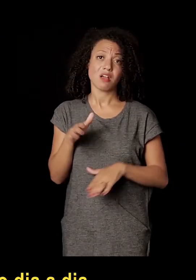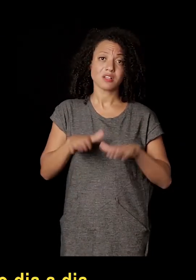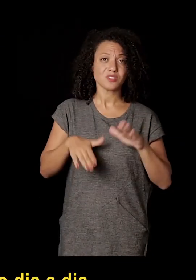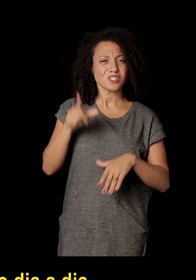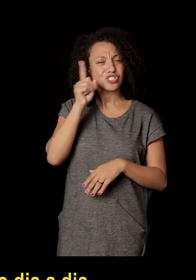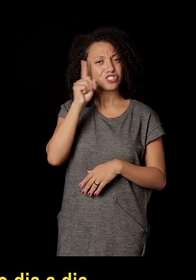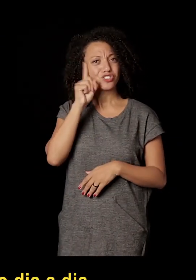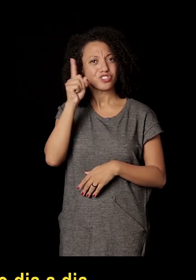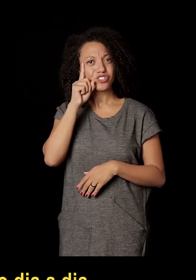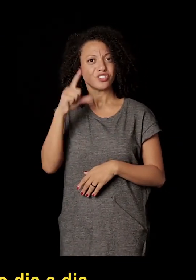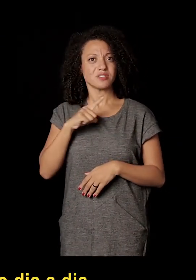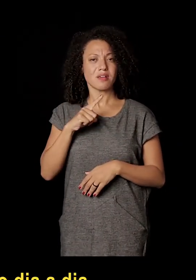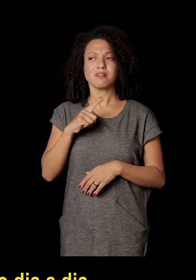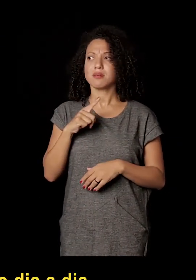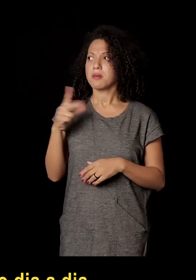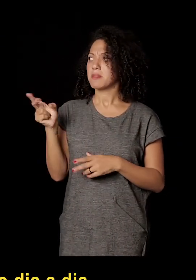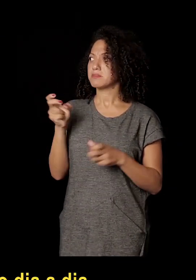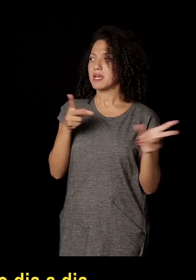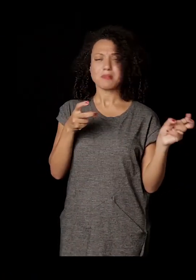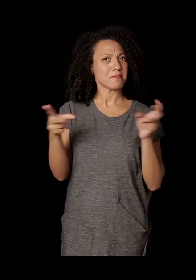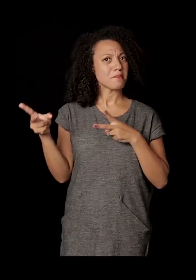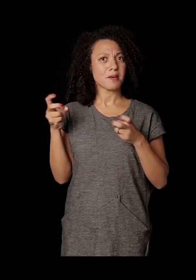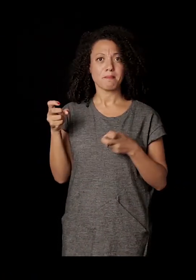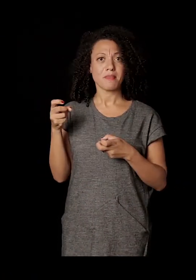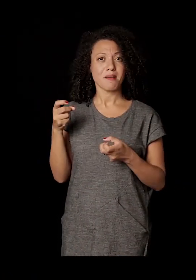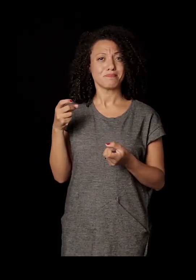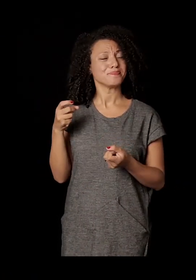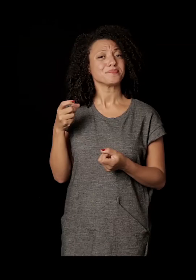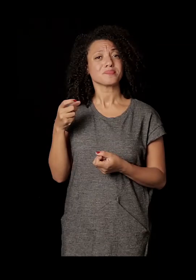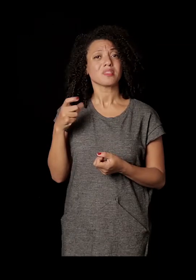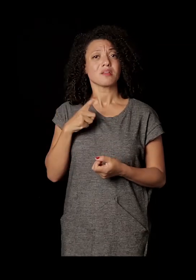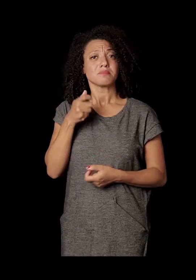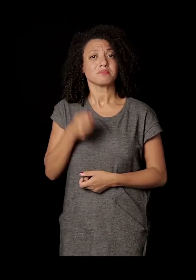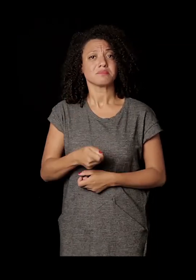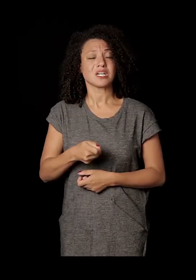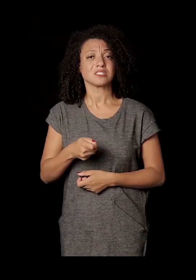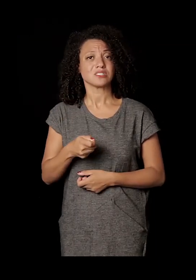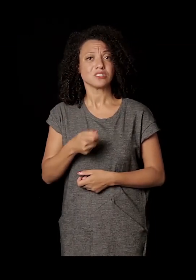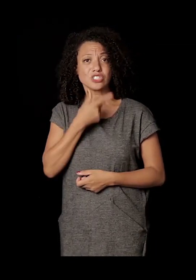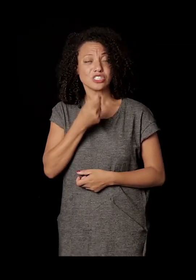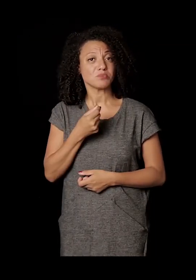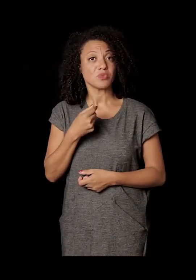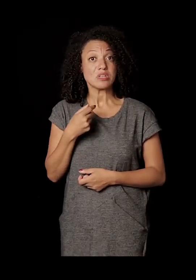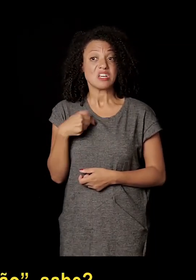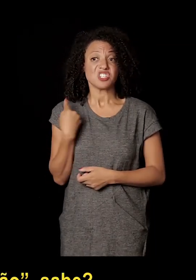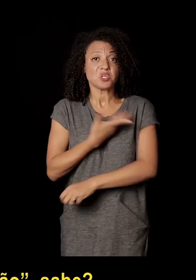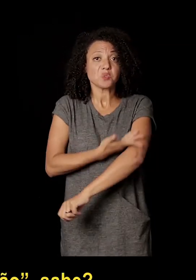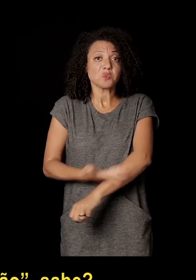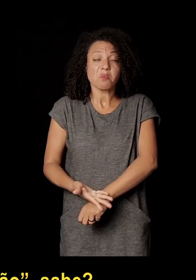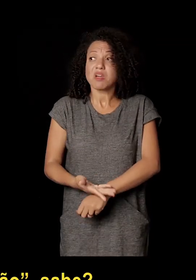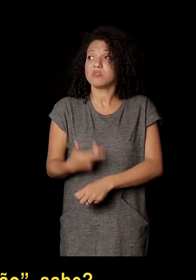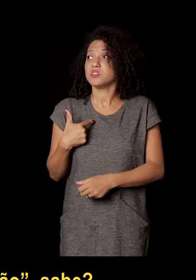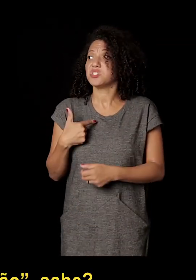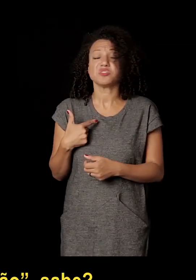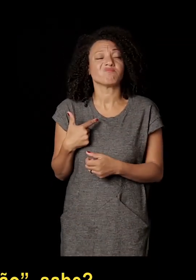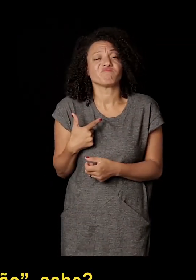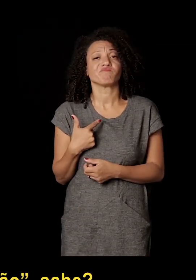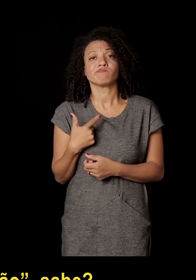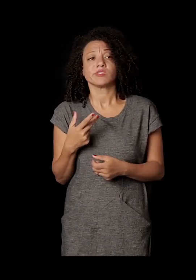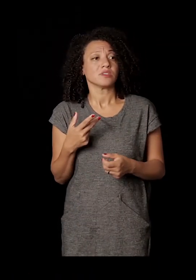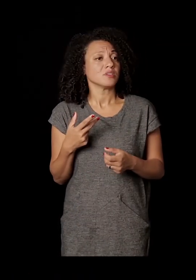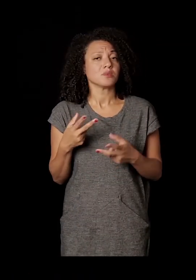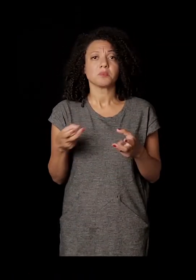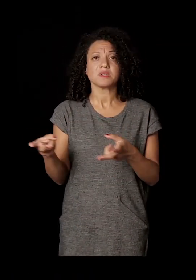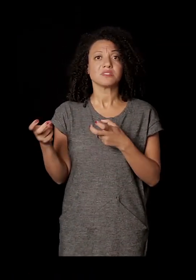además a veces en la vida cotidiana nuestra estamos llenos de machismo y ya... Como estamos tan acostumbradas a eso, no, ya no reparamos, ya no decimos, no,